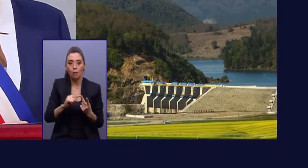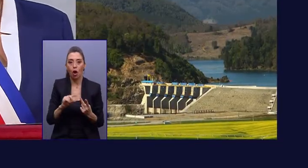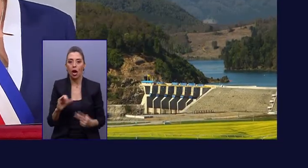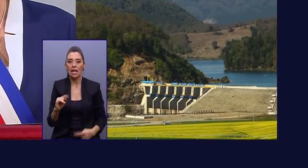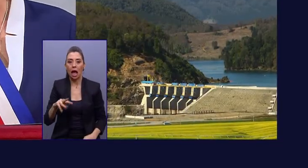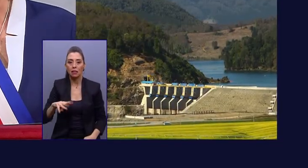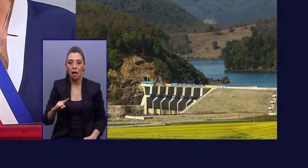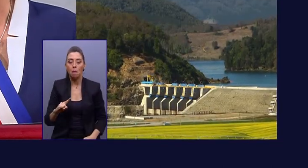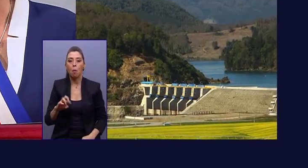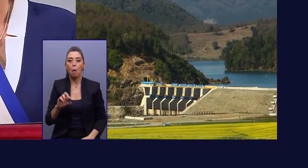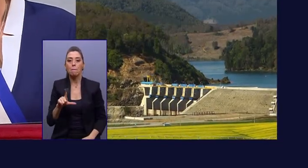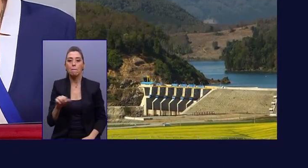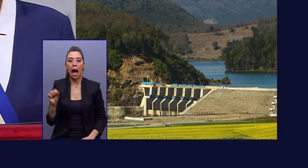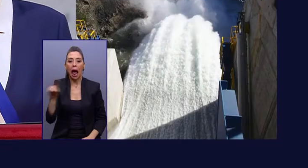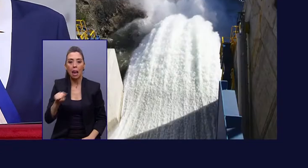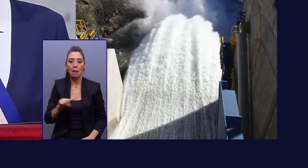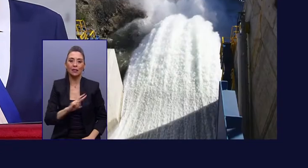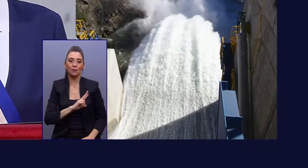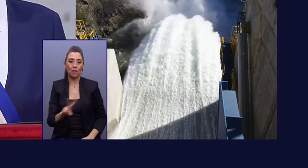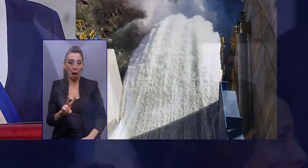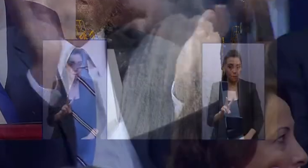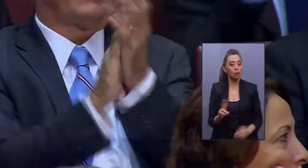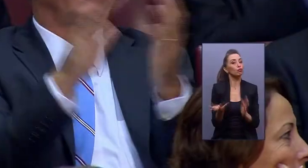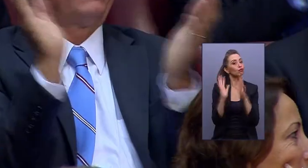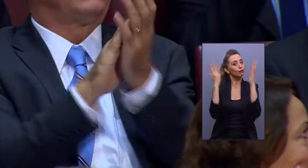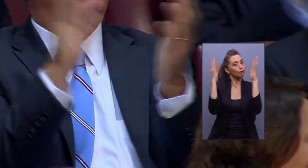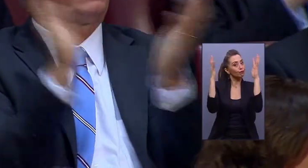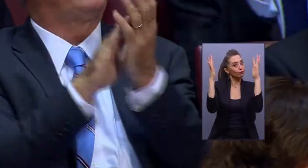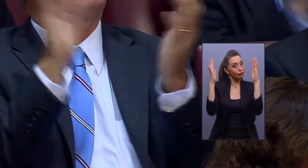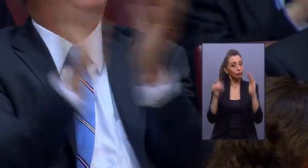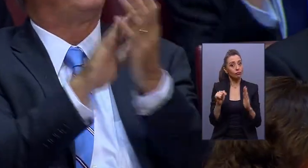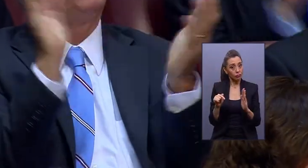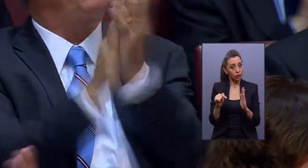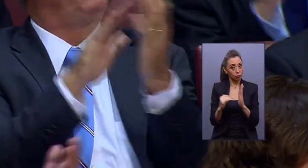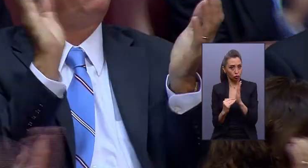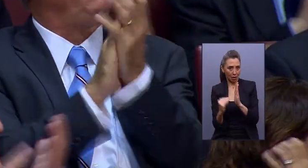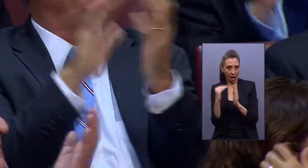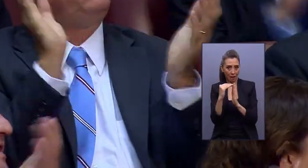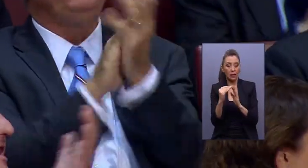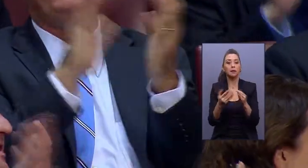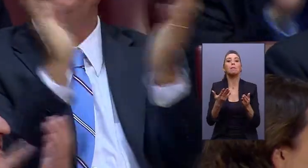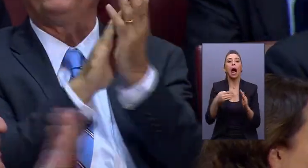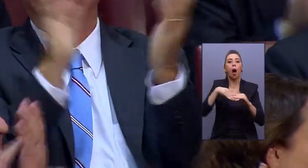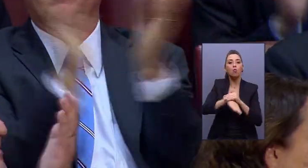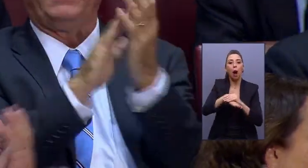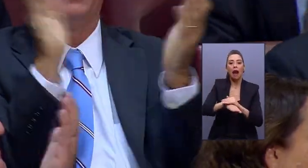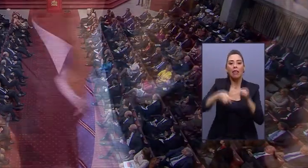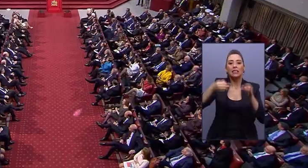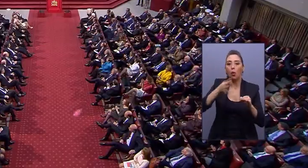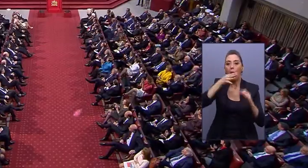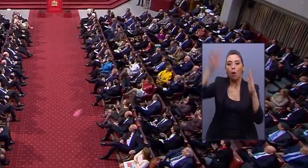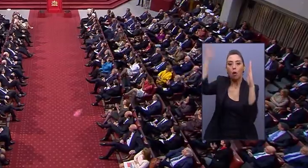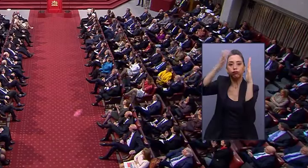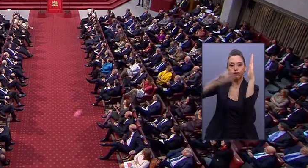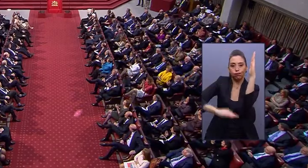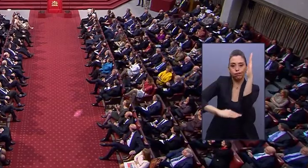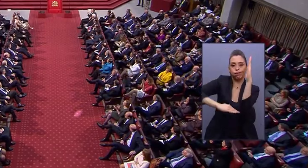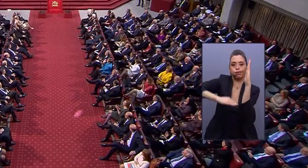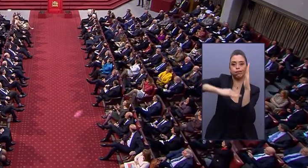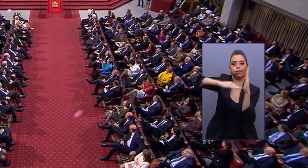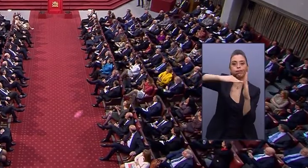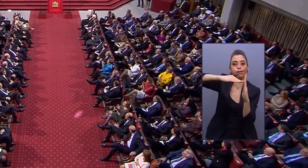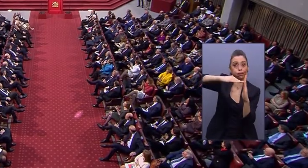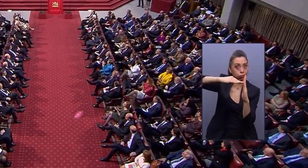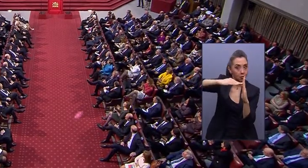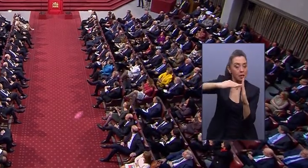Palmas en Valparaíso. Este es un avance sustancial en seguridad hídrica, puesto